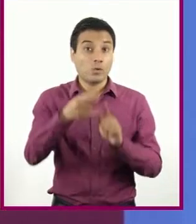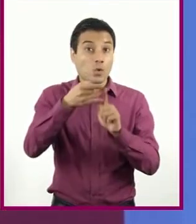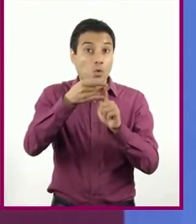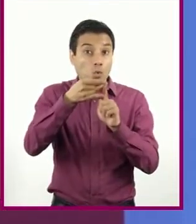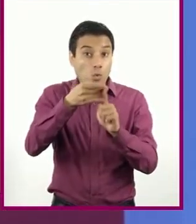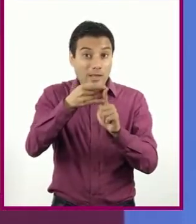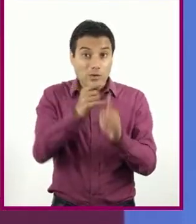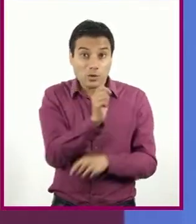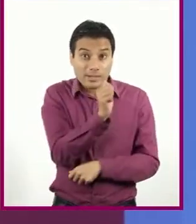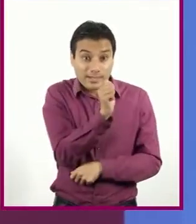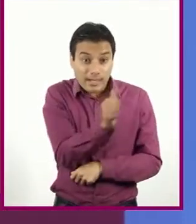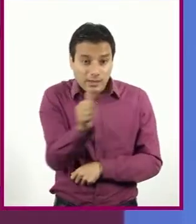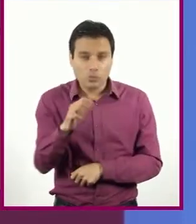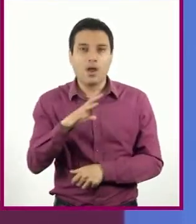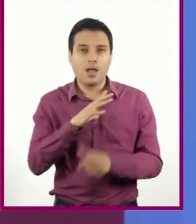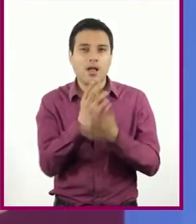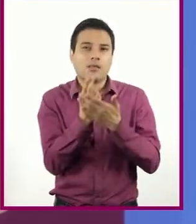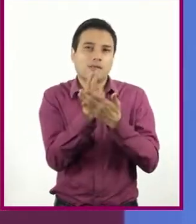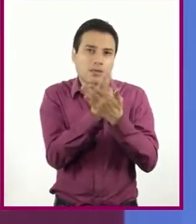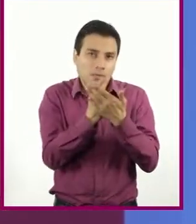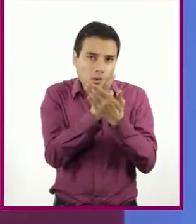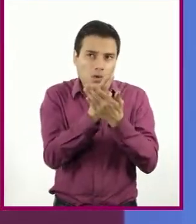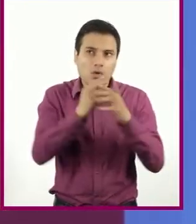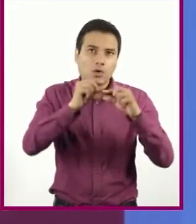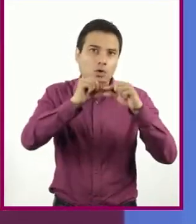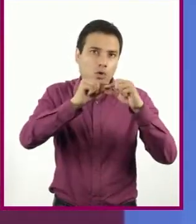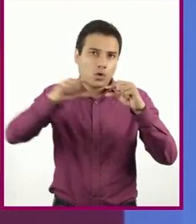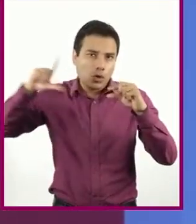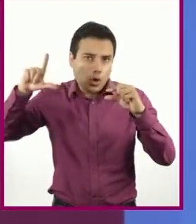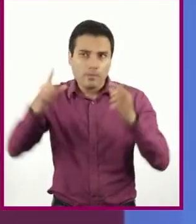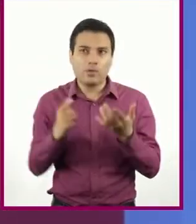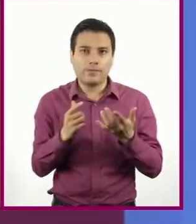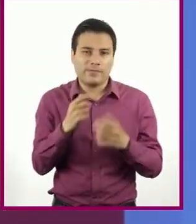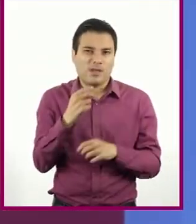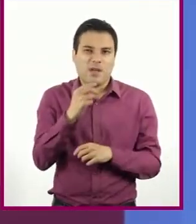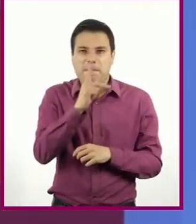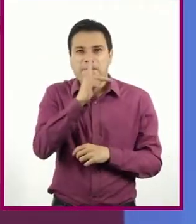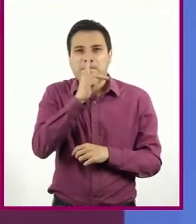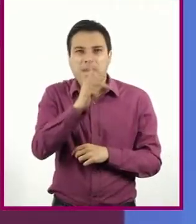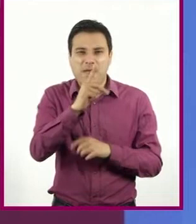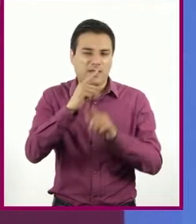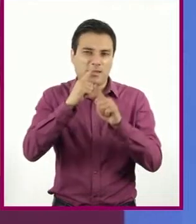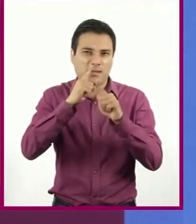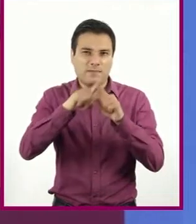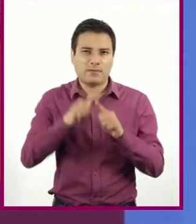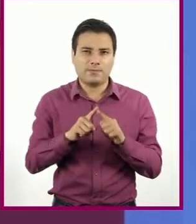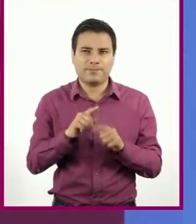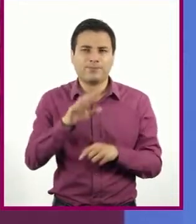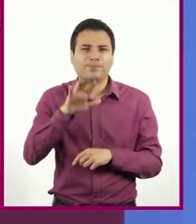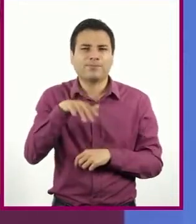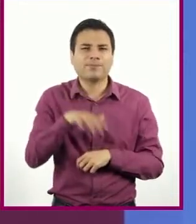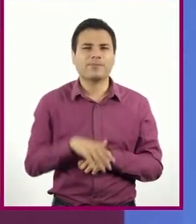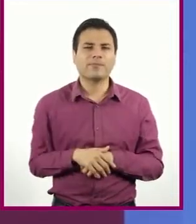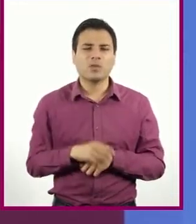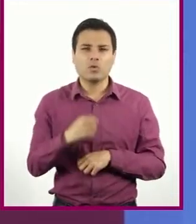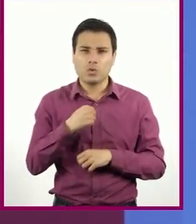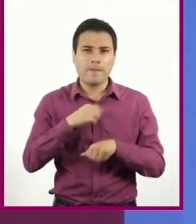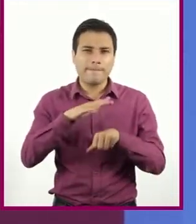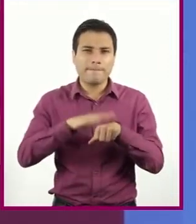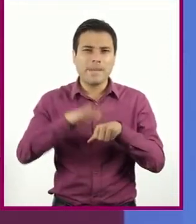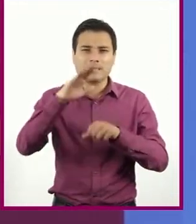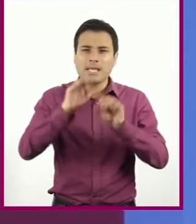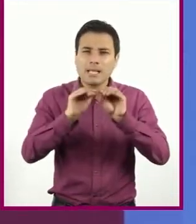podemos identificar dibujos, globos y onomatopeyas. Pero, profesor, para que nos quede un poquito más